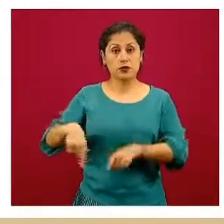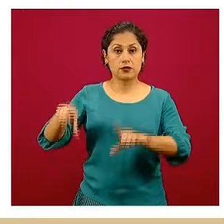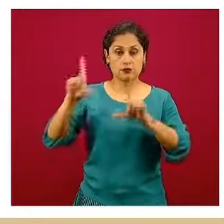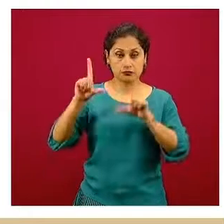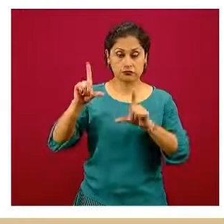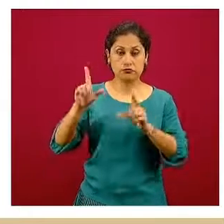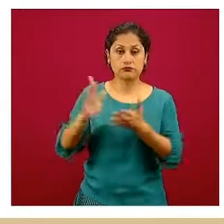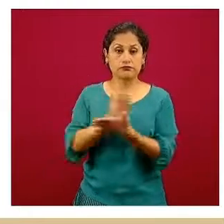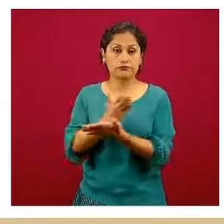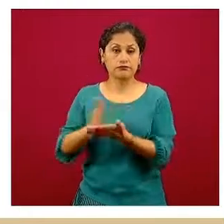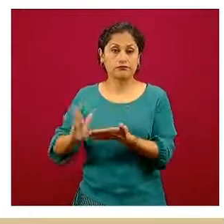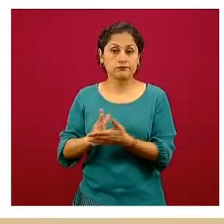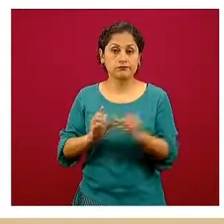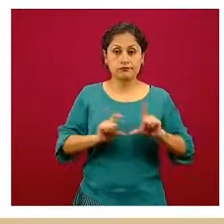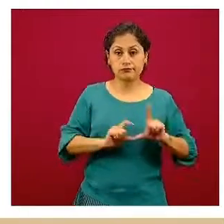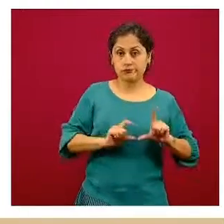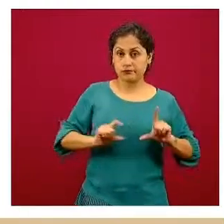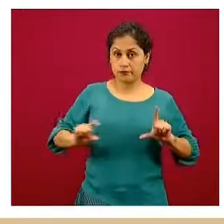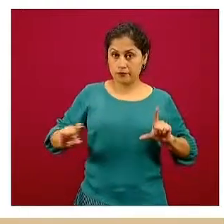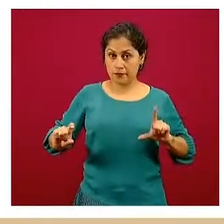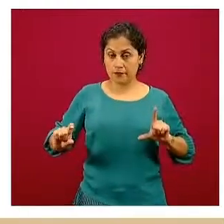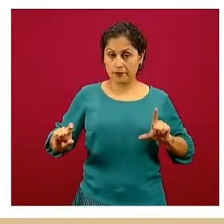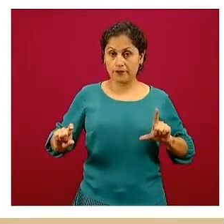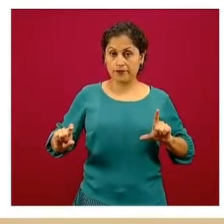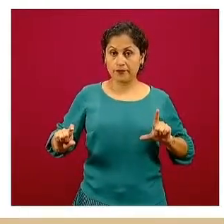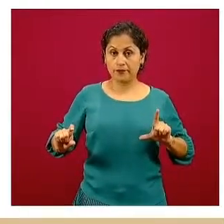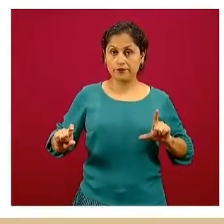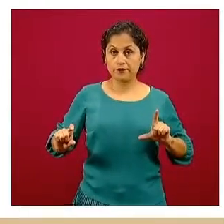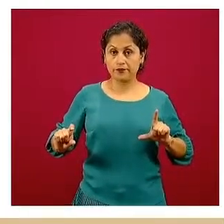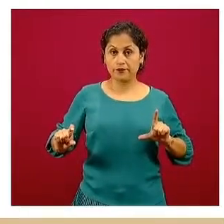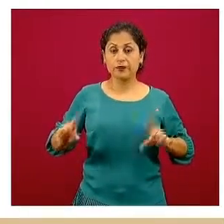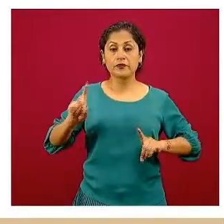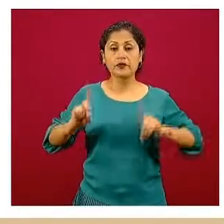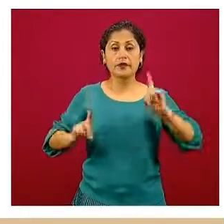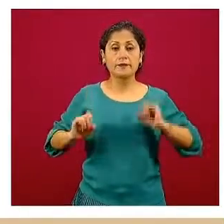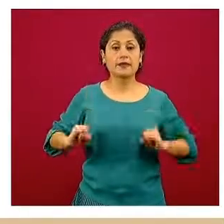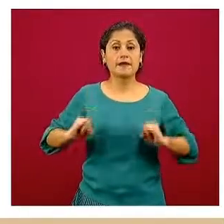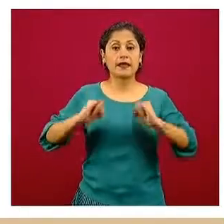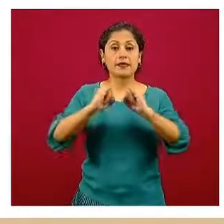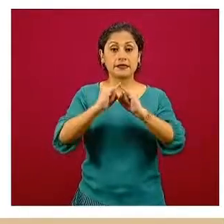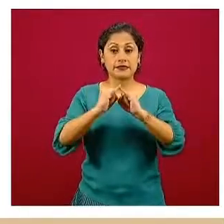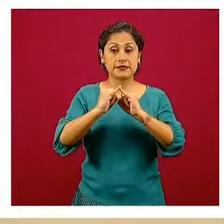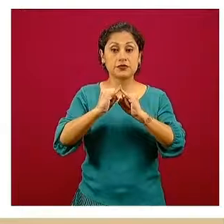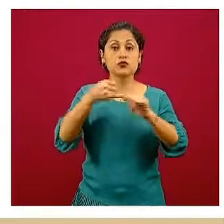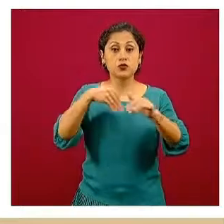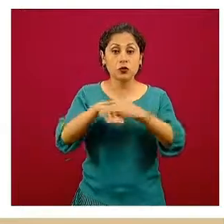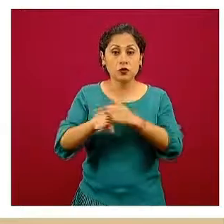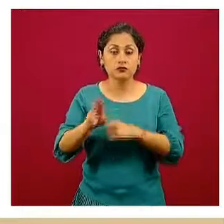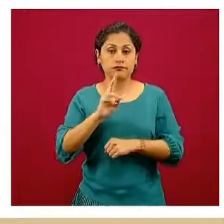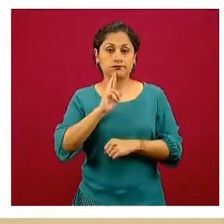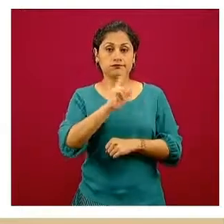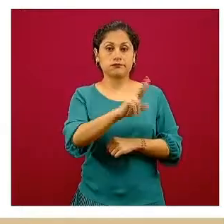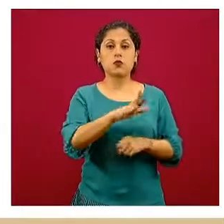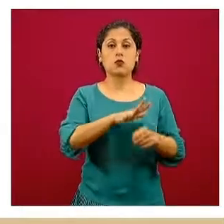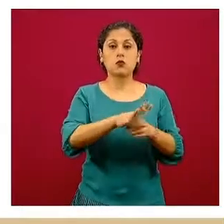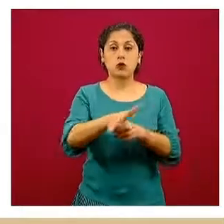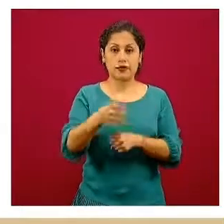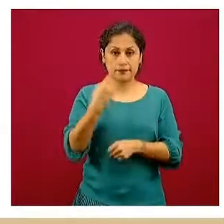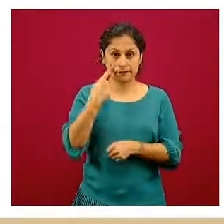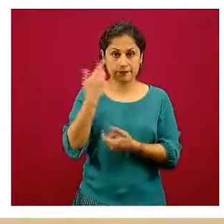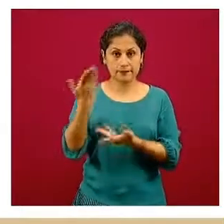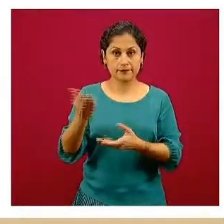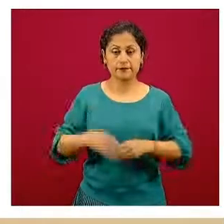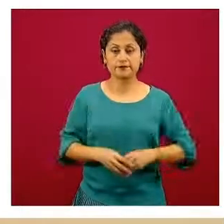están distribuidas en función de su institución donde recibieron la atención y notificaron, que sería la